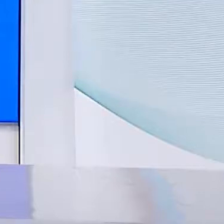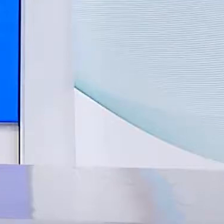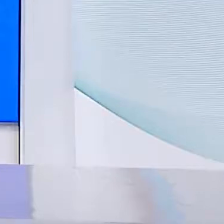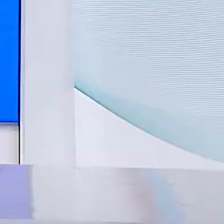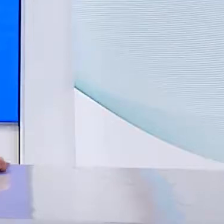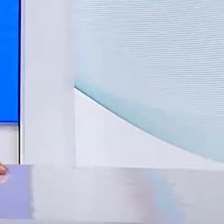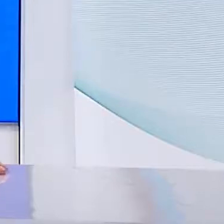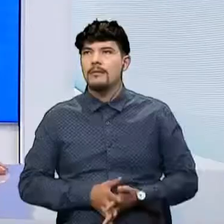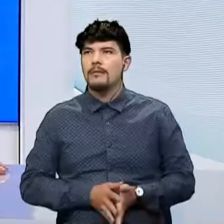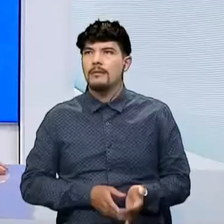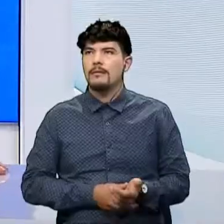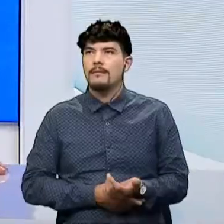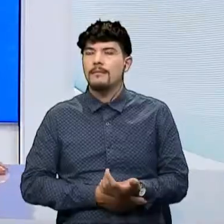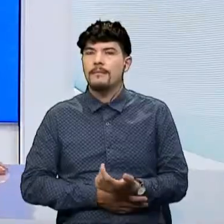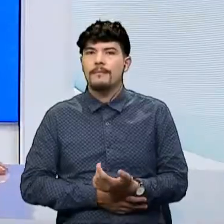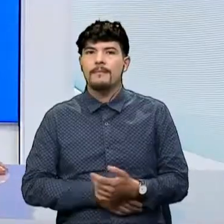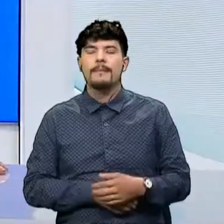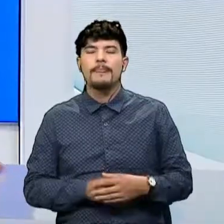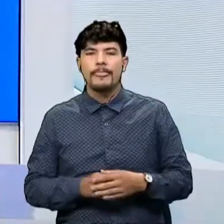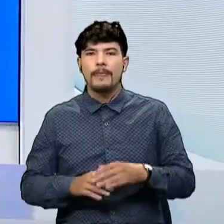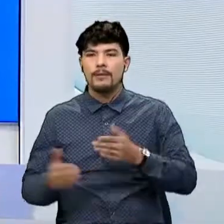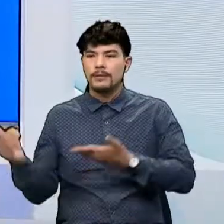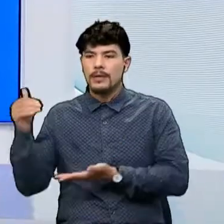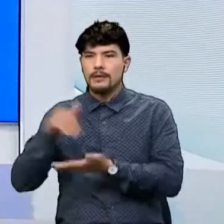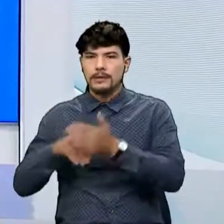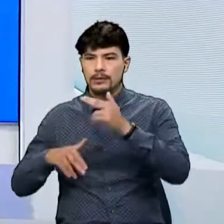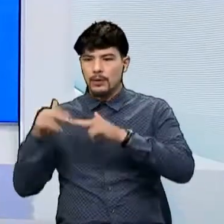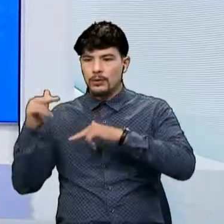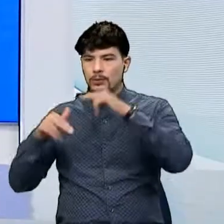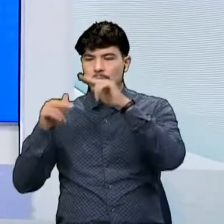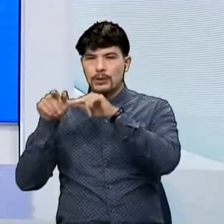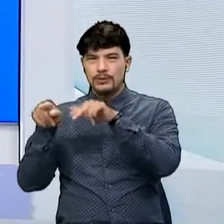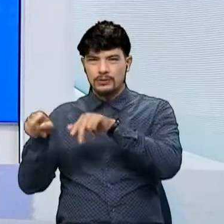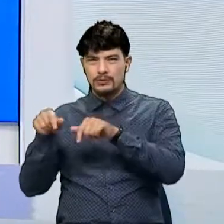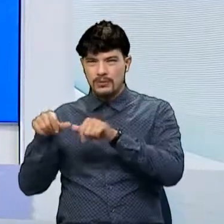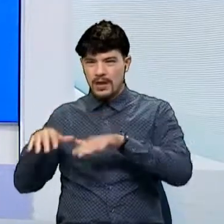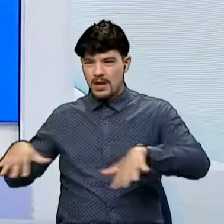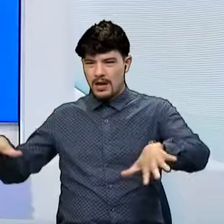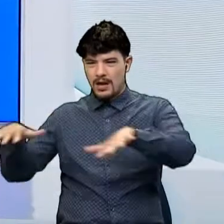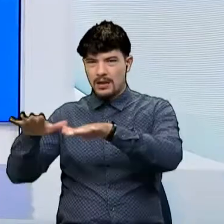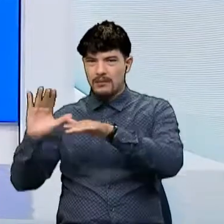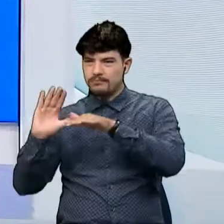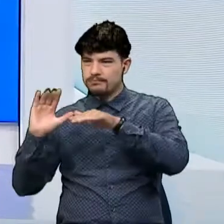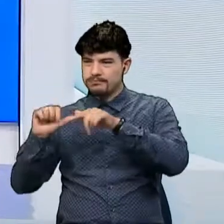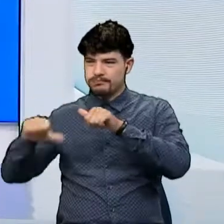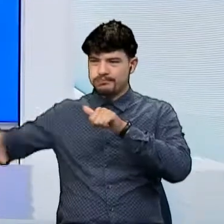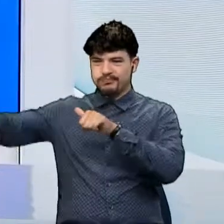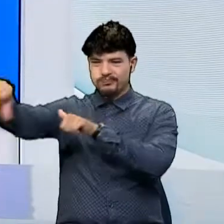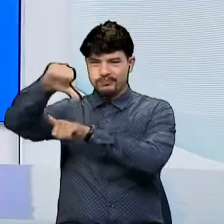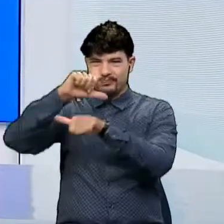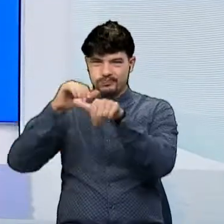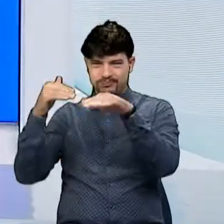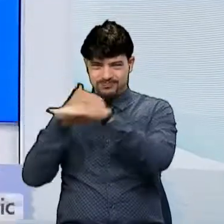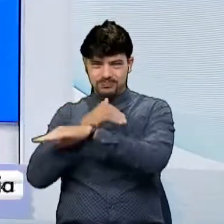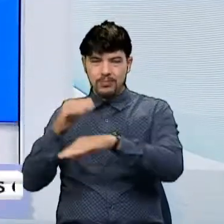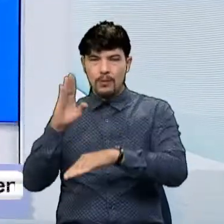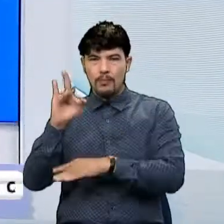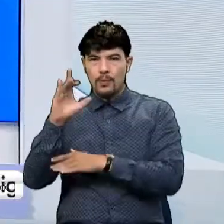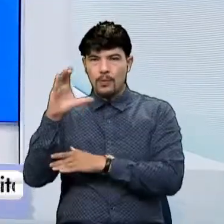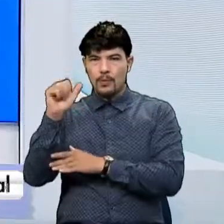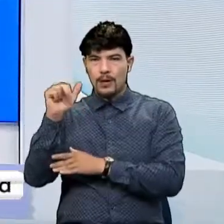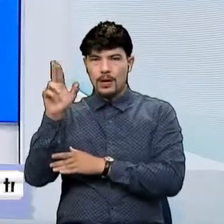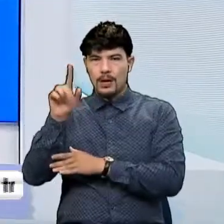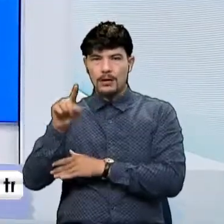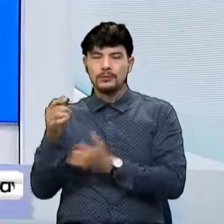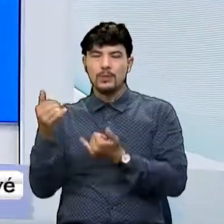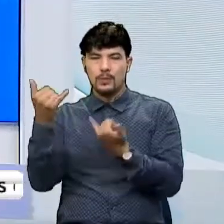y la reanudación de las obras en el intercambiador de los búcaros ha generado opiniones encontradas entre los que celebran y también los que se oponen a esta decisión carlos